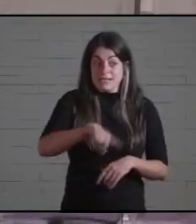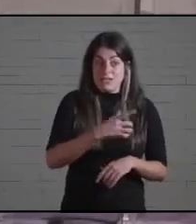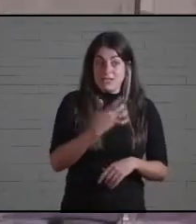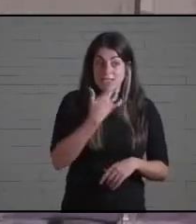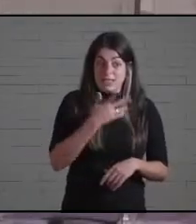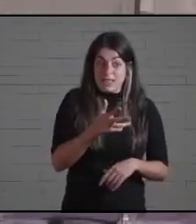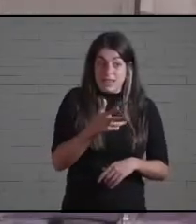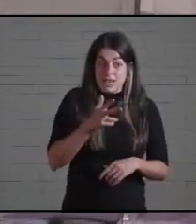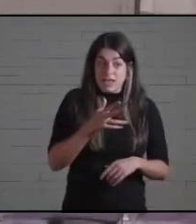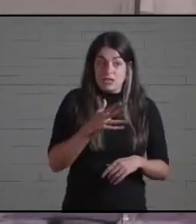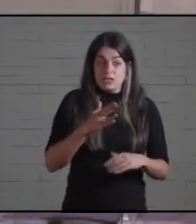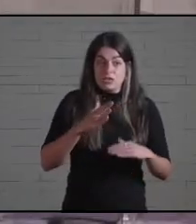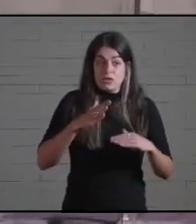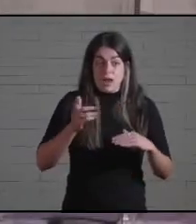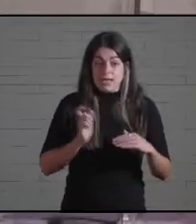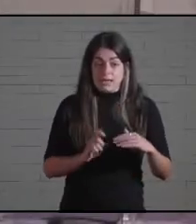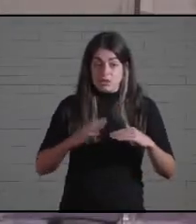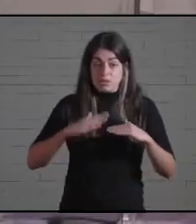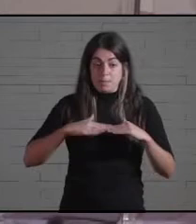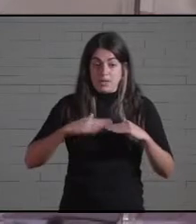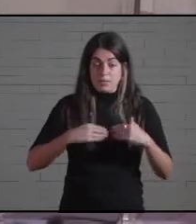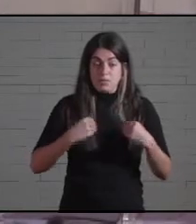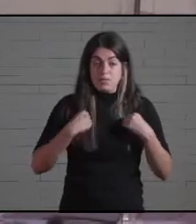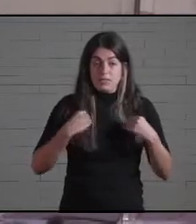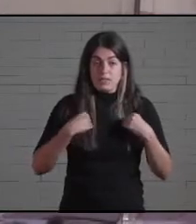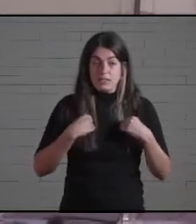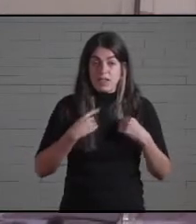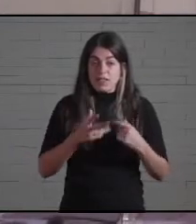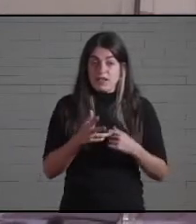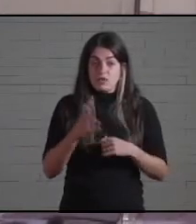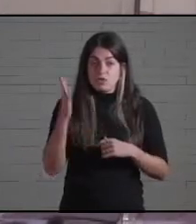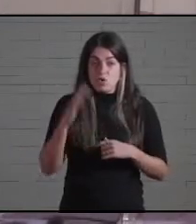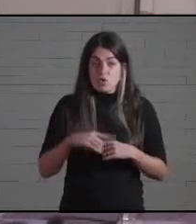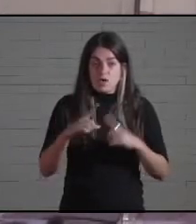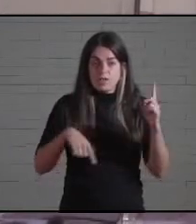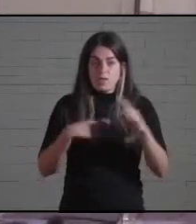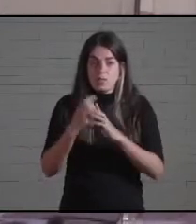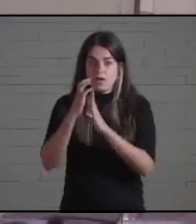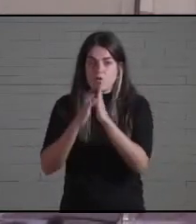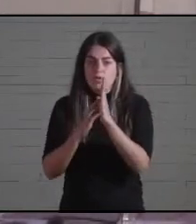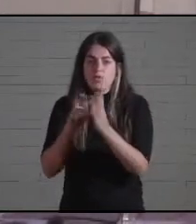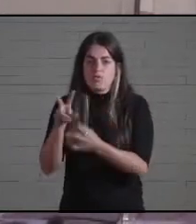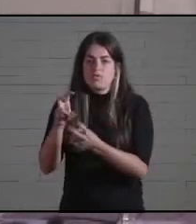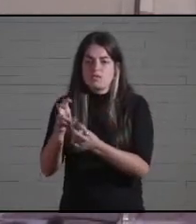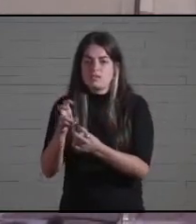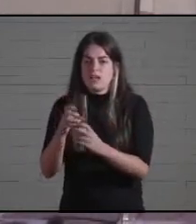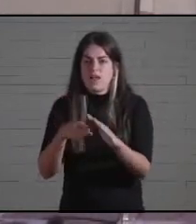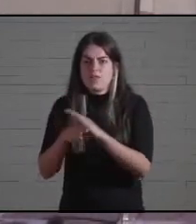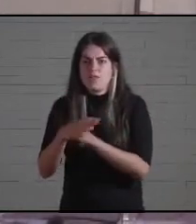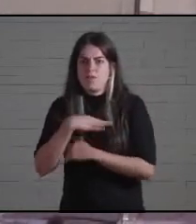derecho al ingreso mínimo vital pueden acceder a las deducciones fiscales